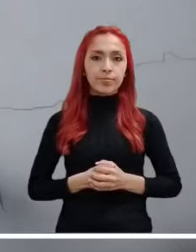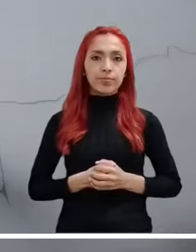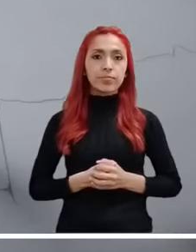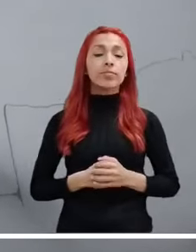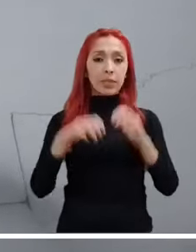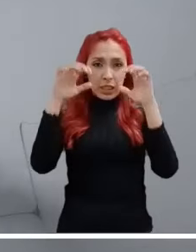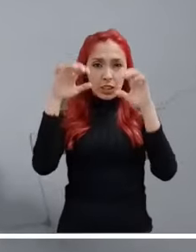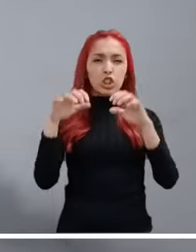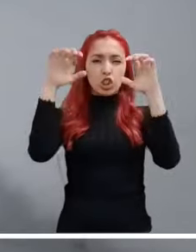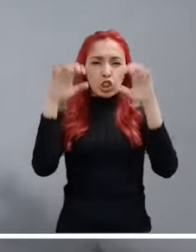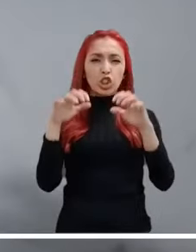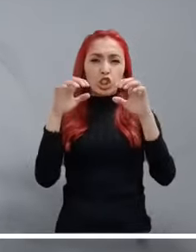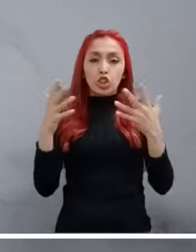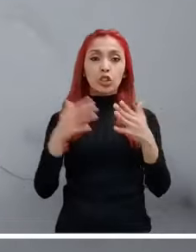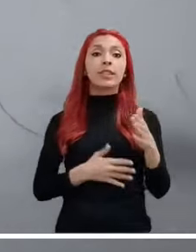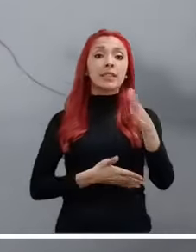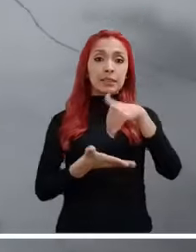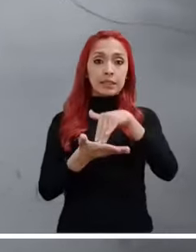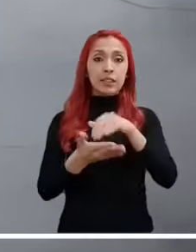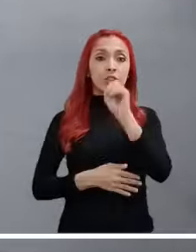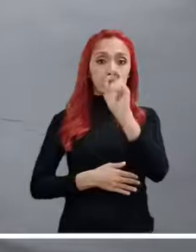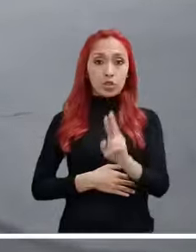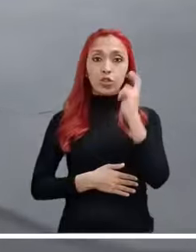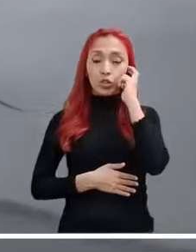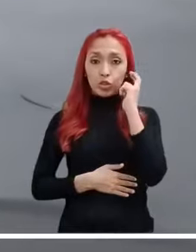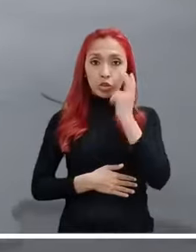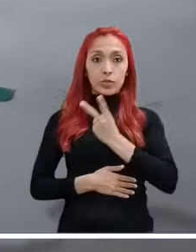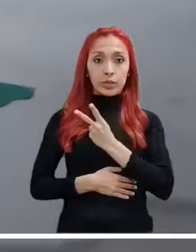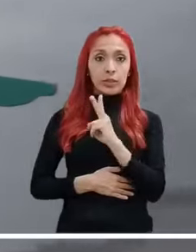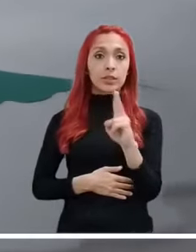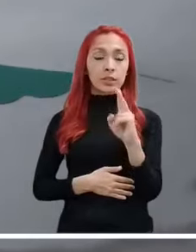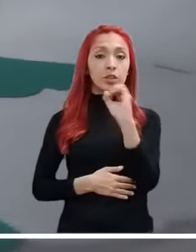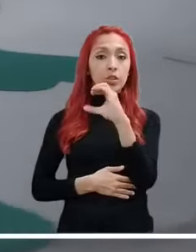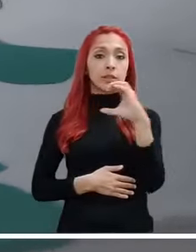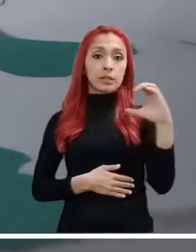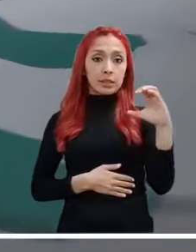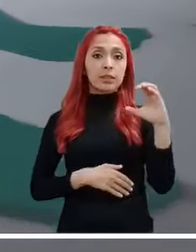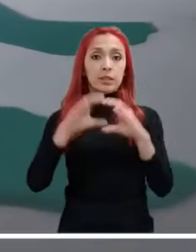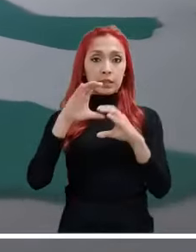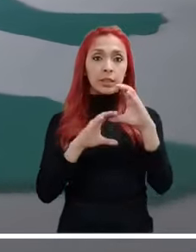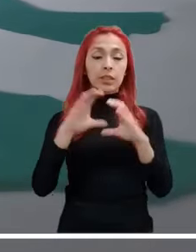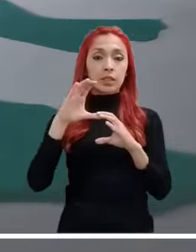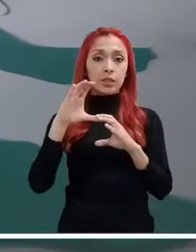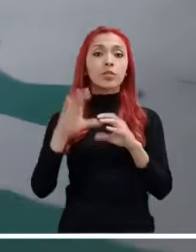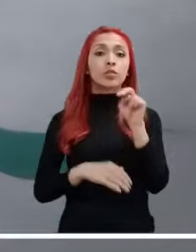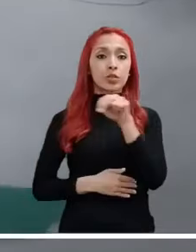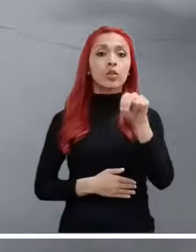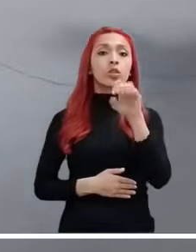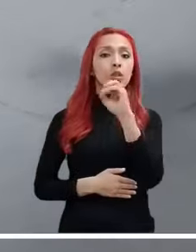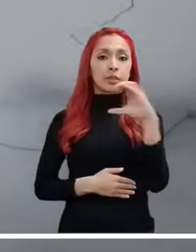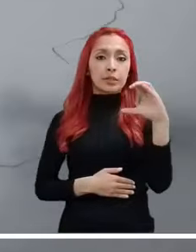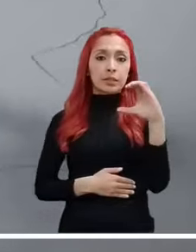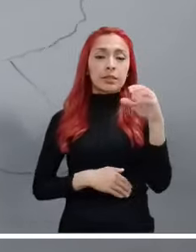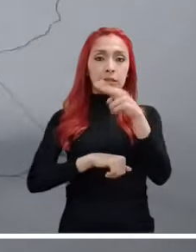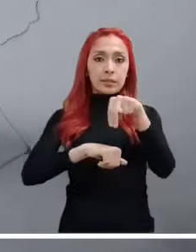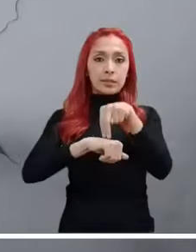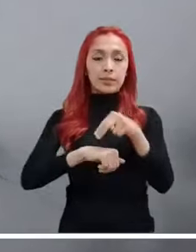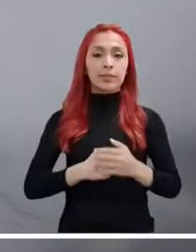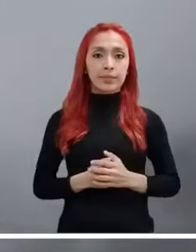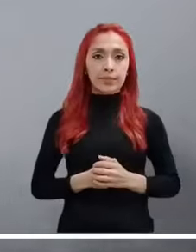Precipitaciones intensas en el centro y sur de Chocó, Valle del Cauca, occidente de Cauca y noroccidente de